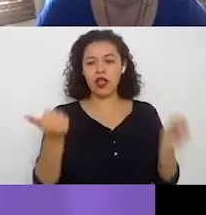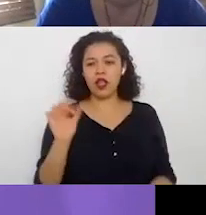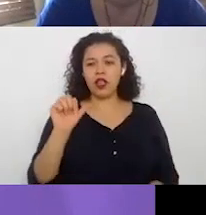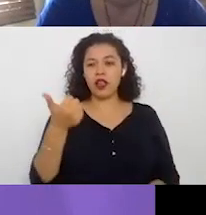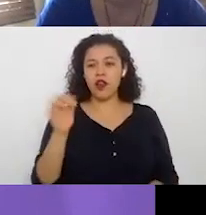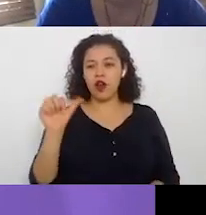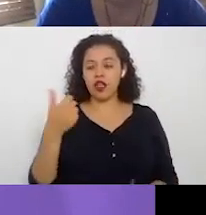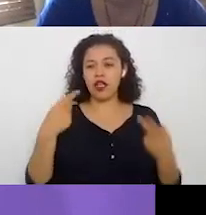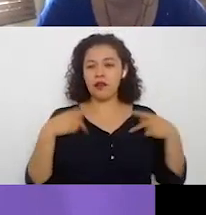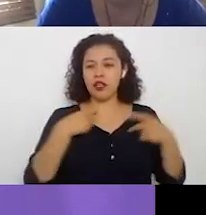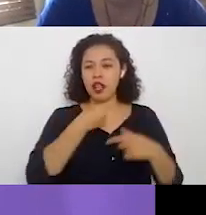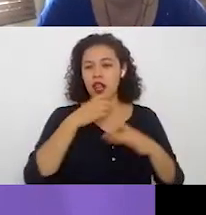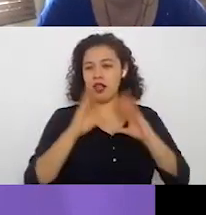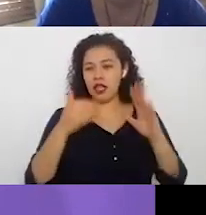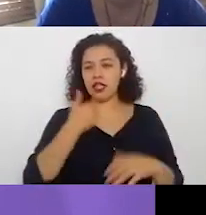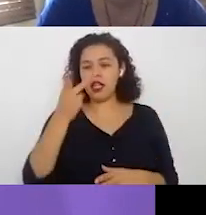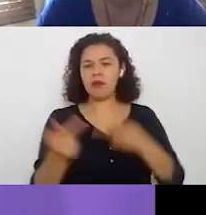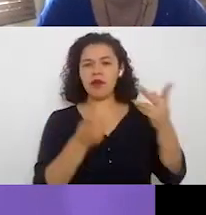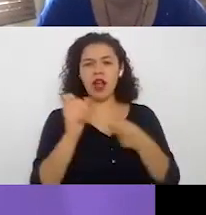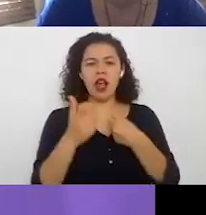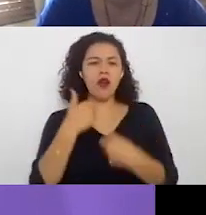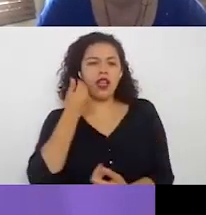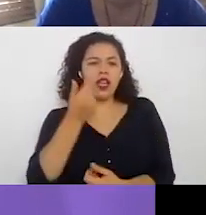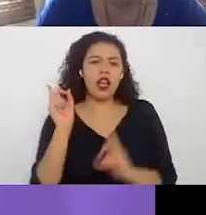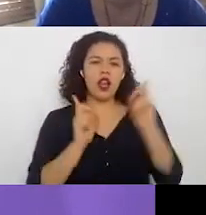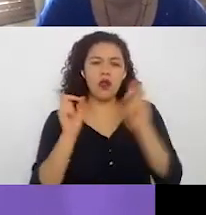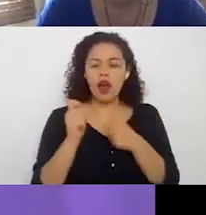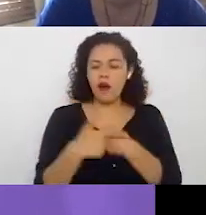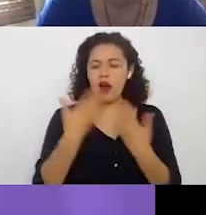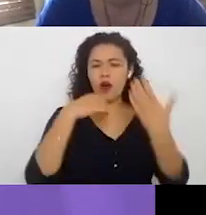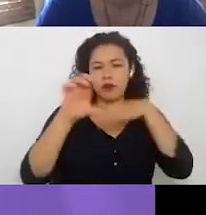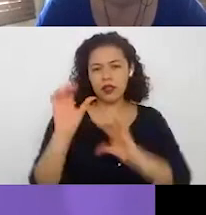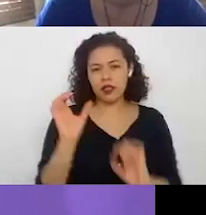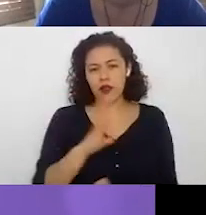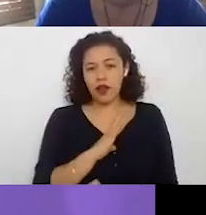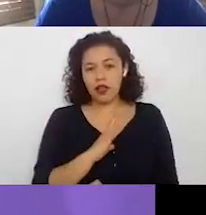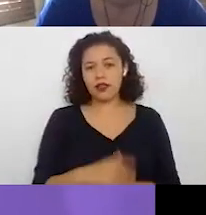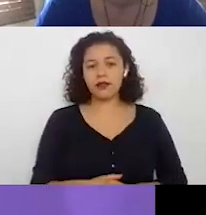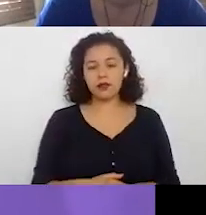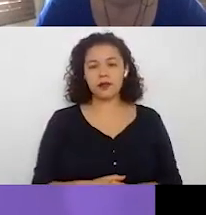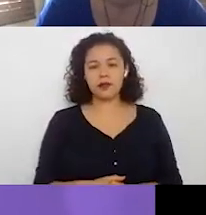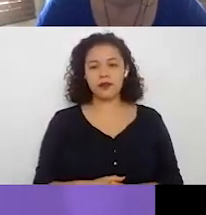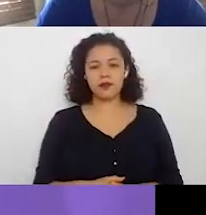alguien quiera activar su micrófono y preguntar algo. ¿Tengan alguna duda? ¿Algún comentario?